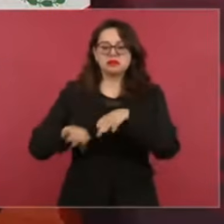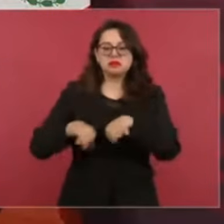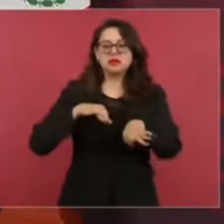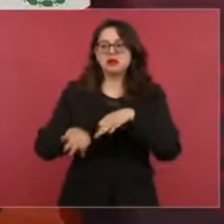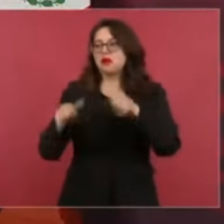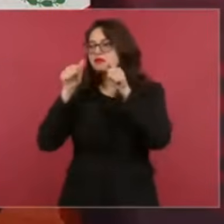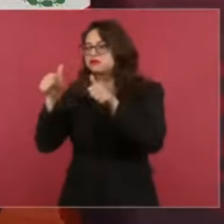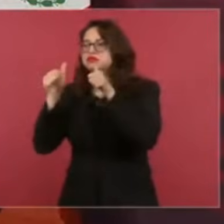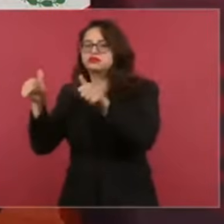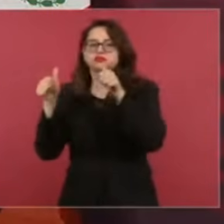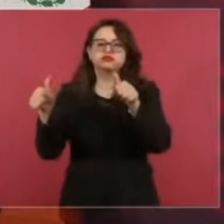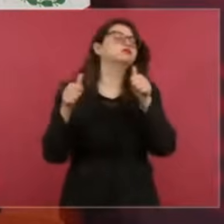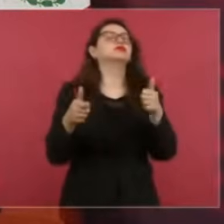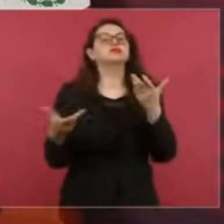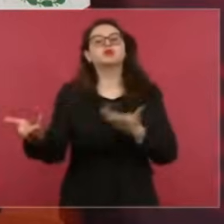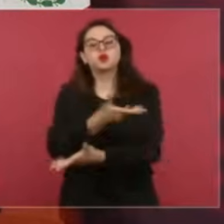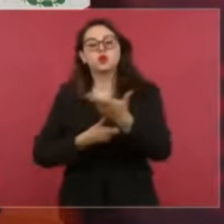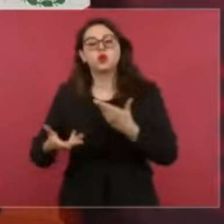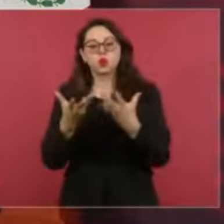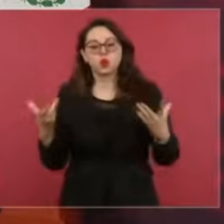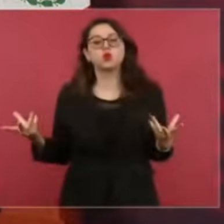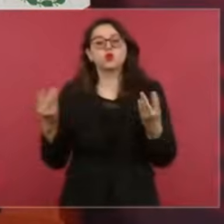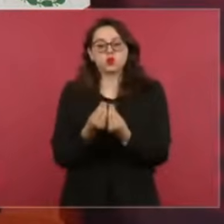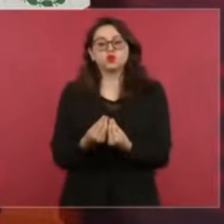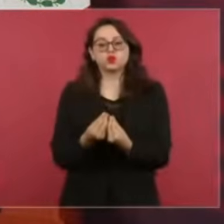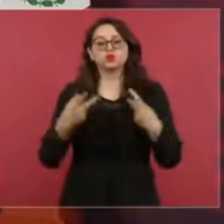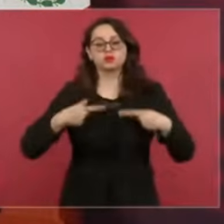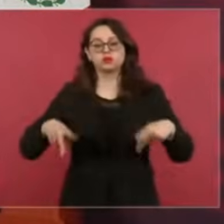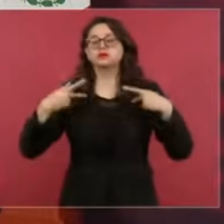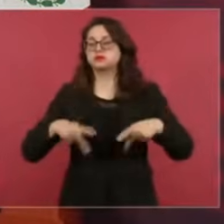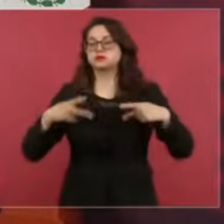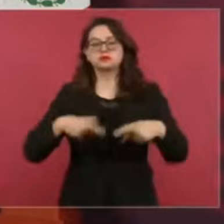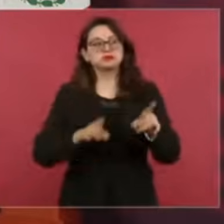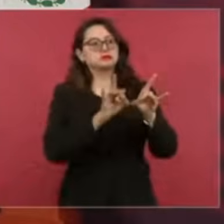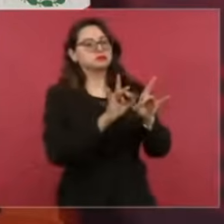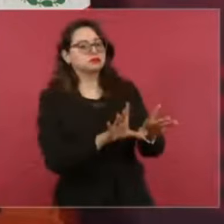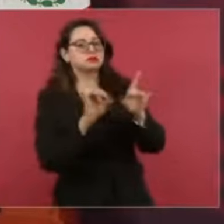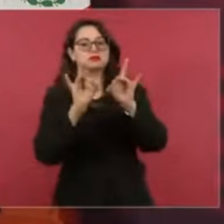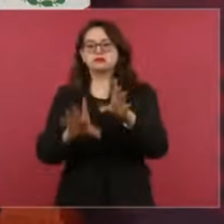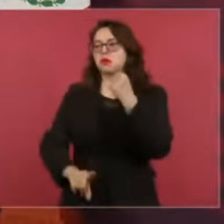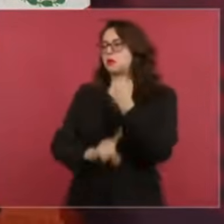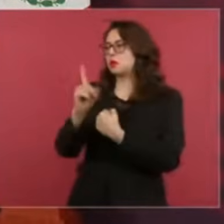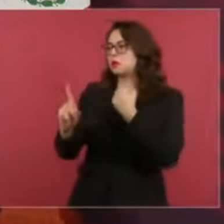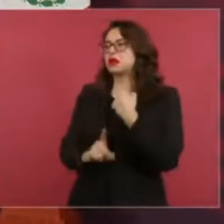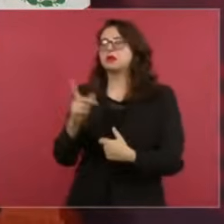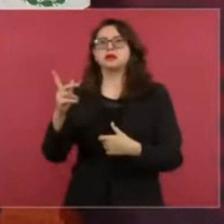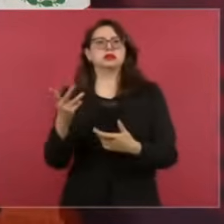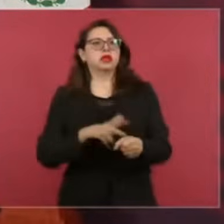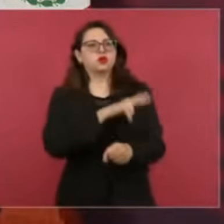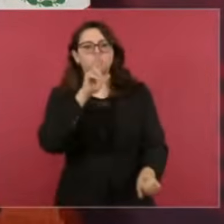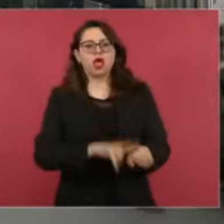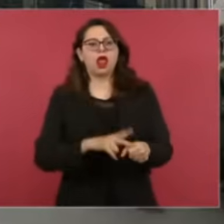45, 47 años trabajando para el pueblo y enfrentando inundaciones